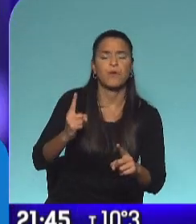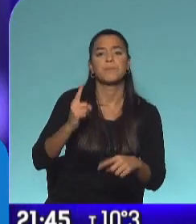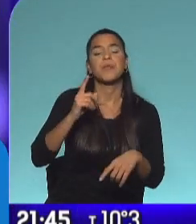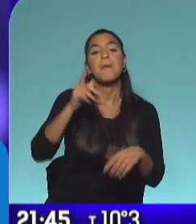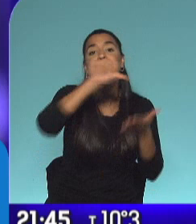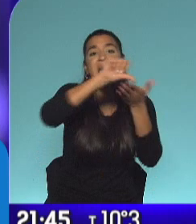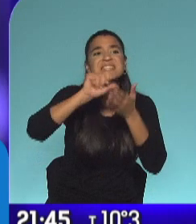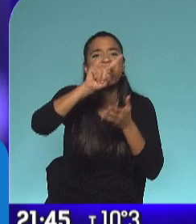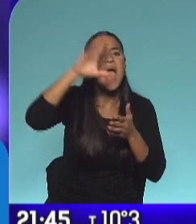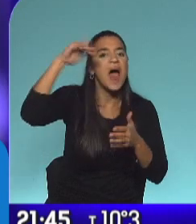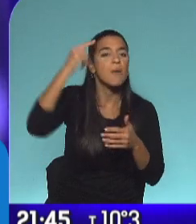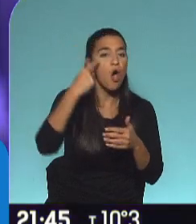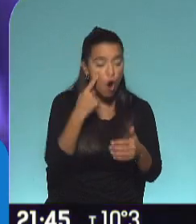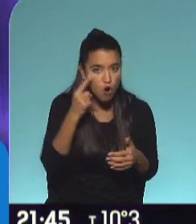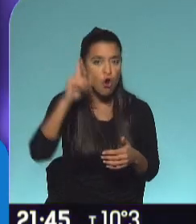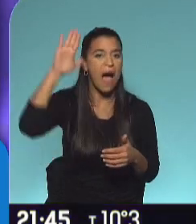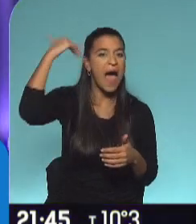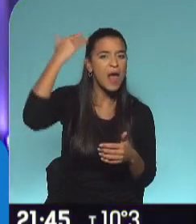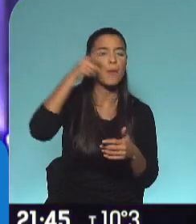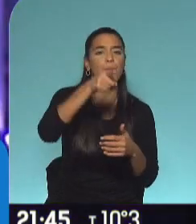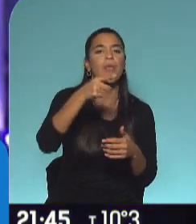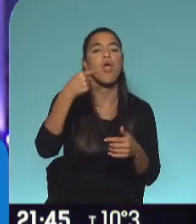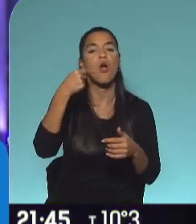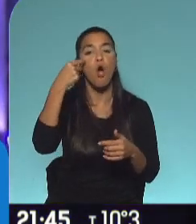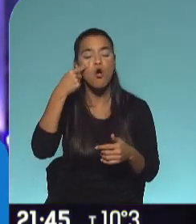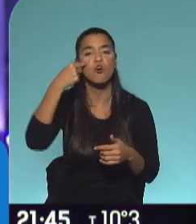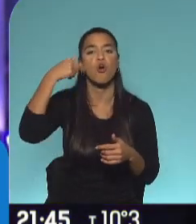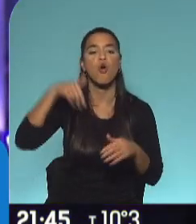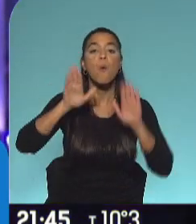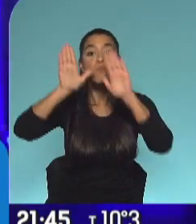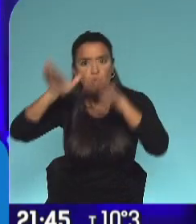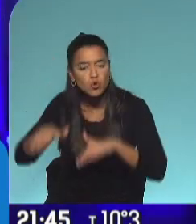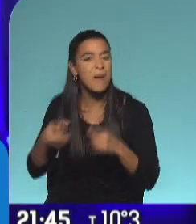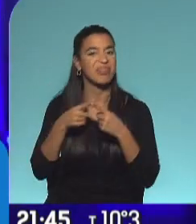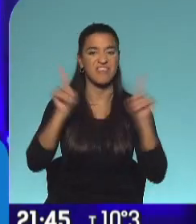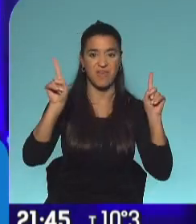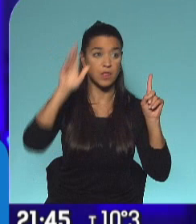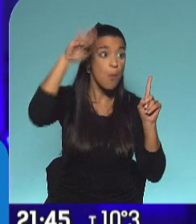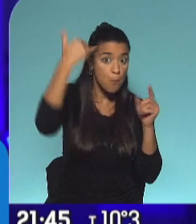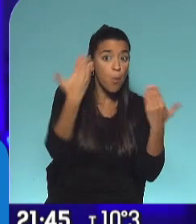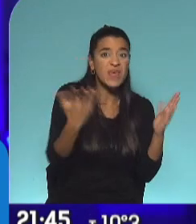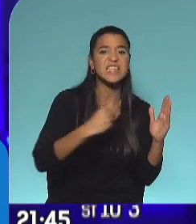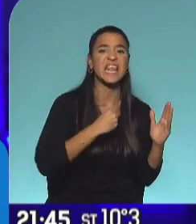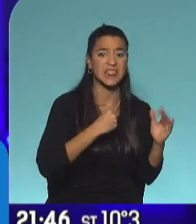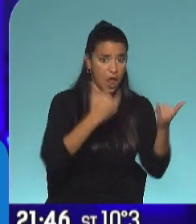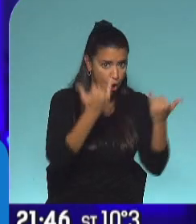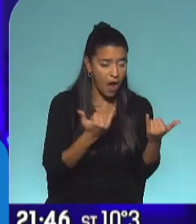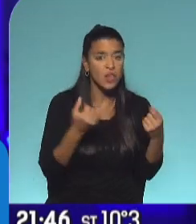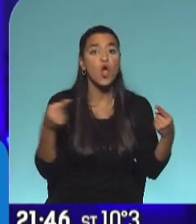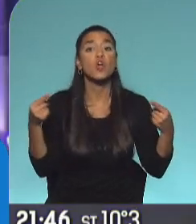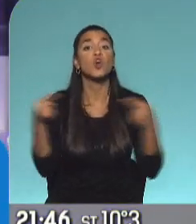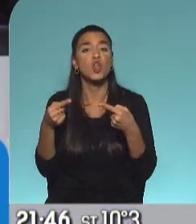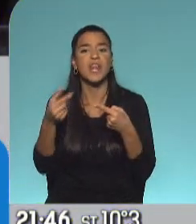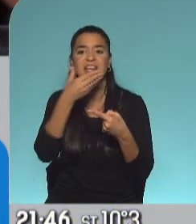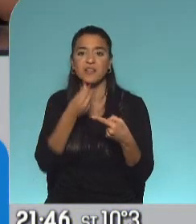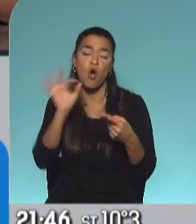Ojo, no confundir los países árabes con los musulmanes. Uh-huh. Puede haber países árabes que sean cristianos. Contra Israel